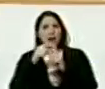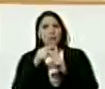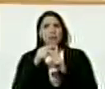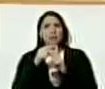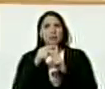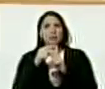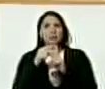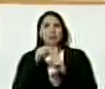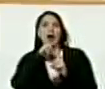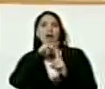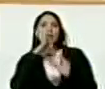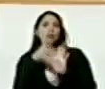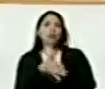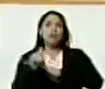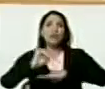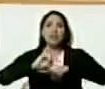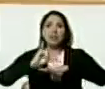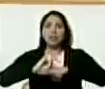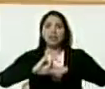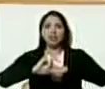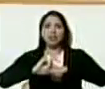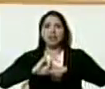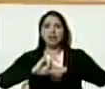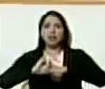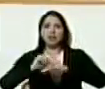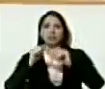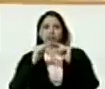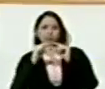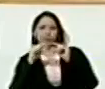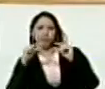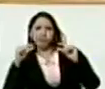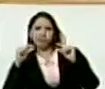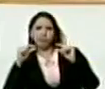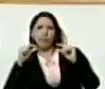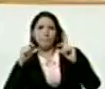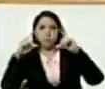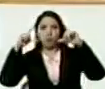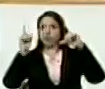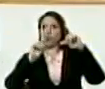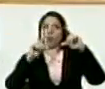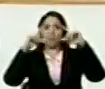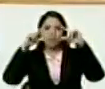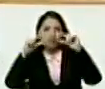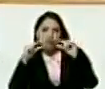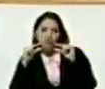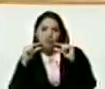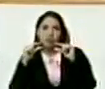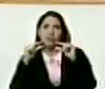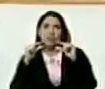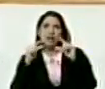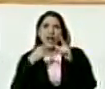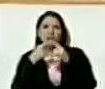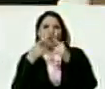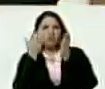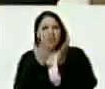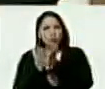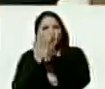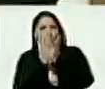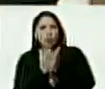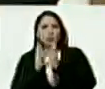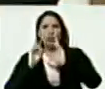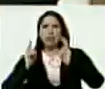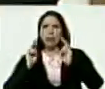y habla de la iglesia en minúscula. Y ahí le dejamos pues a los estudiosos de la materia que investiguen sobre eso.